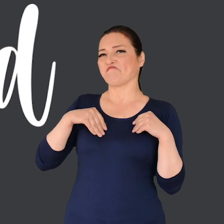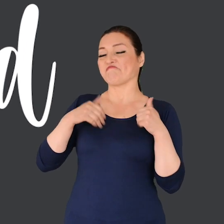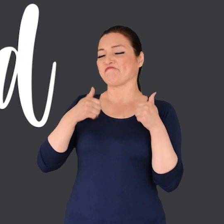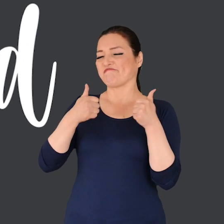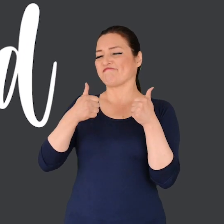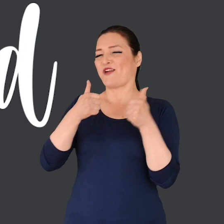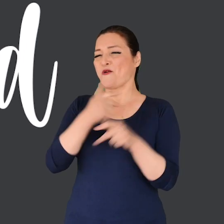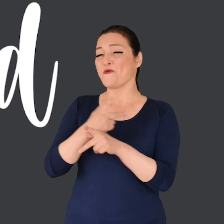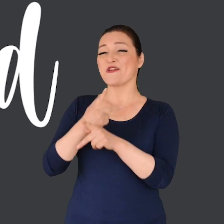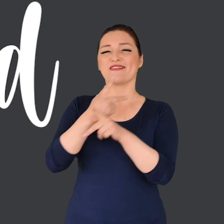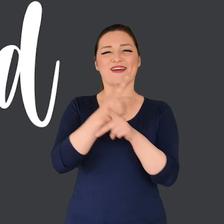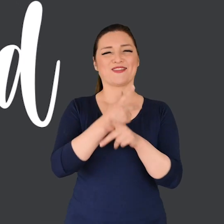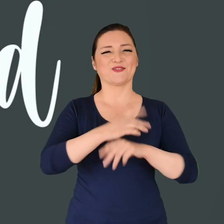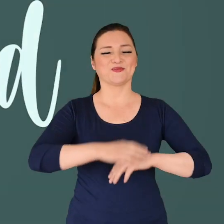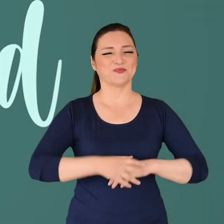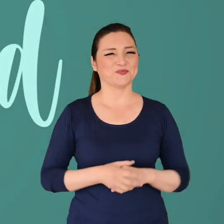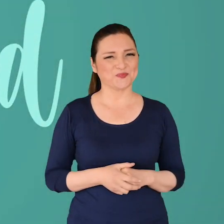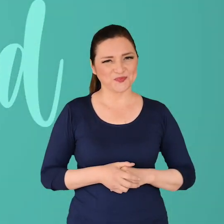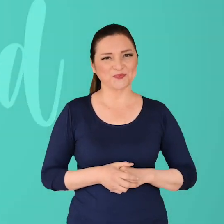Así será.